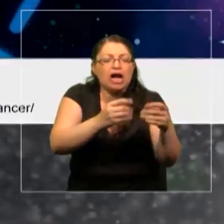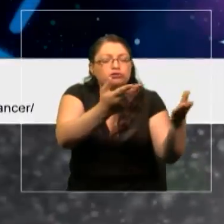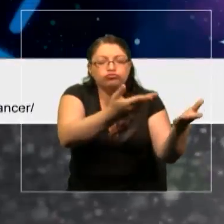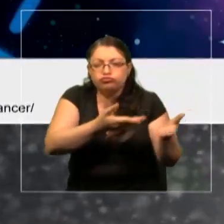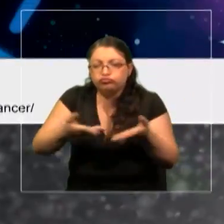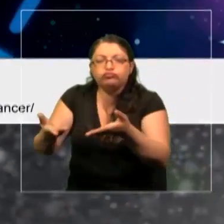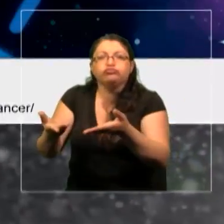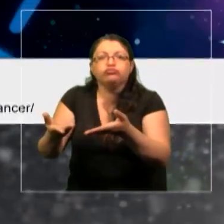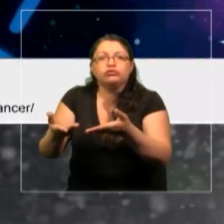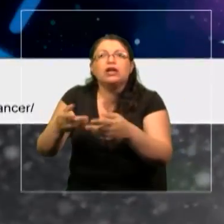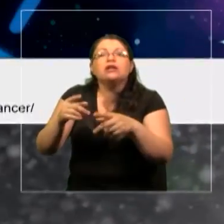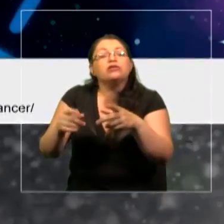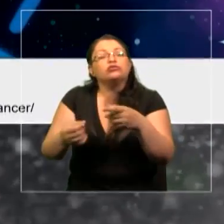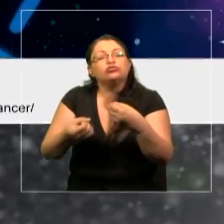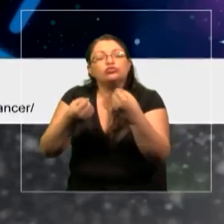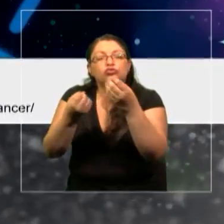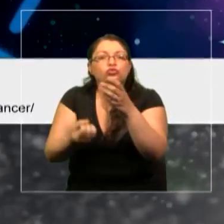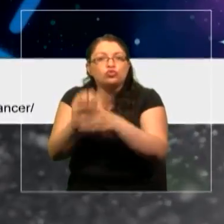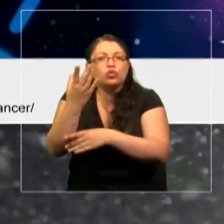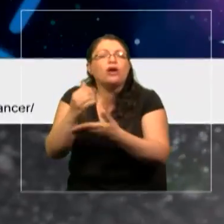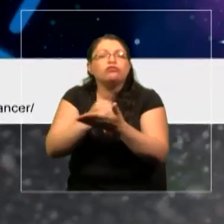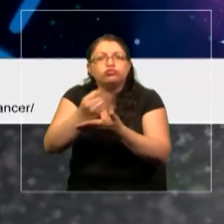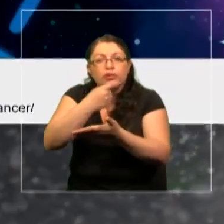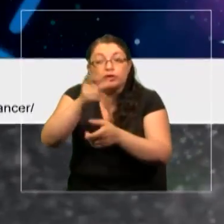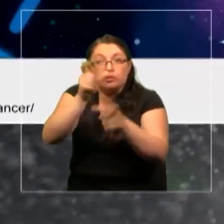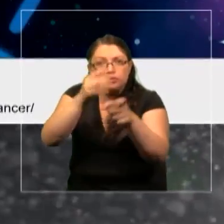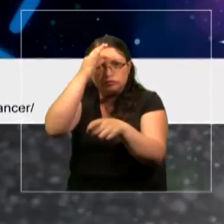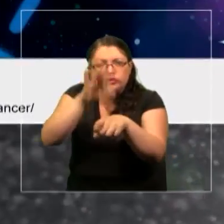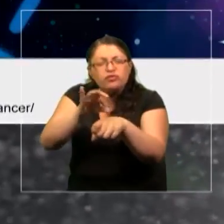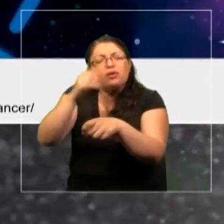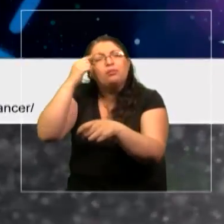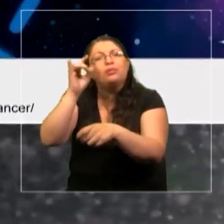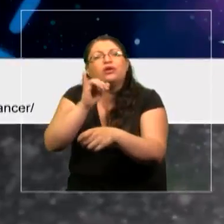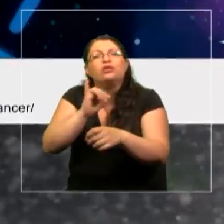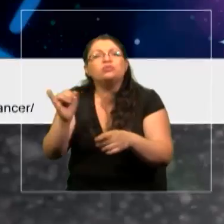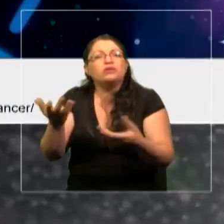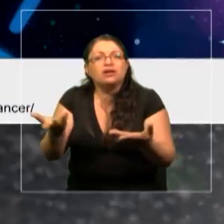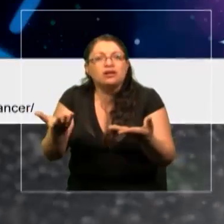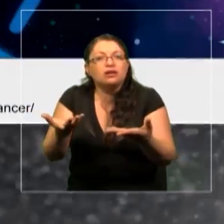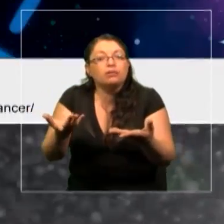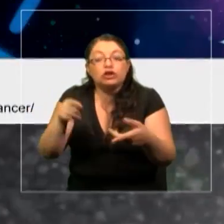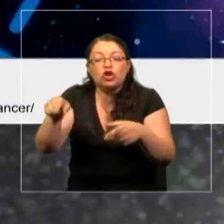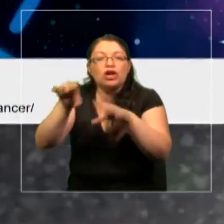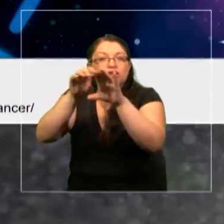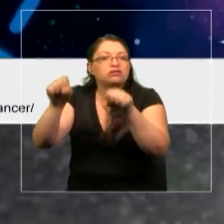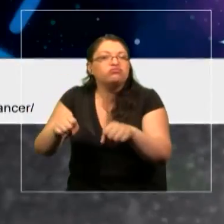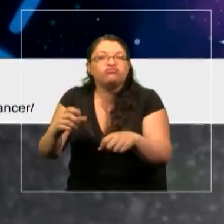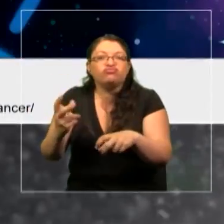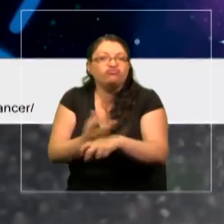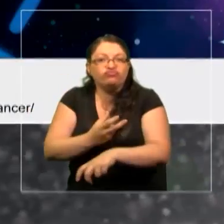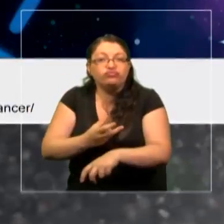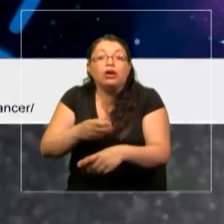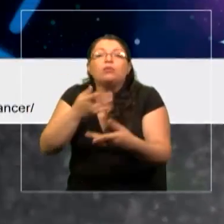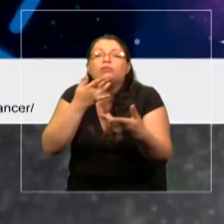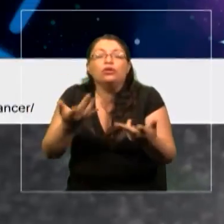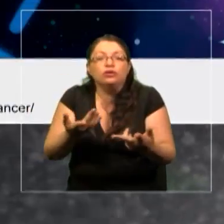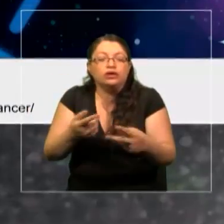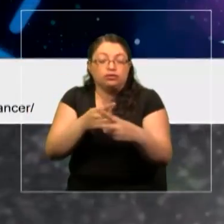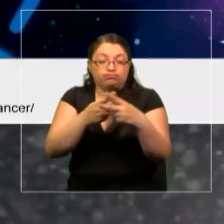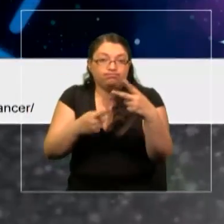nuevos tratamientos para los pacientes, pero finalmente este modelo no funcionó. Y hay dos